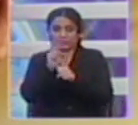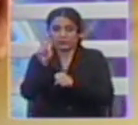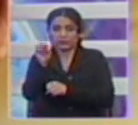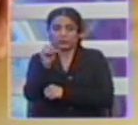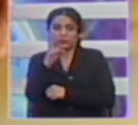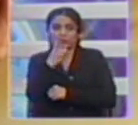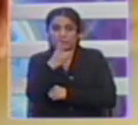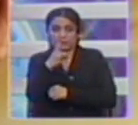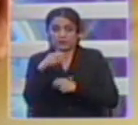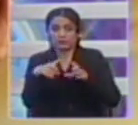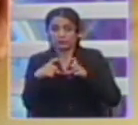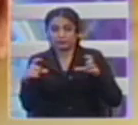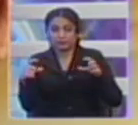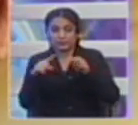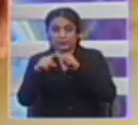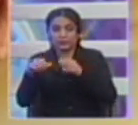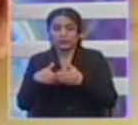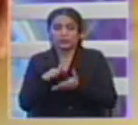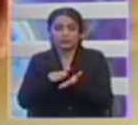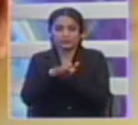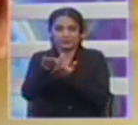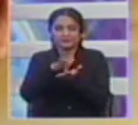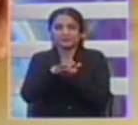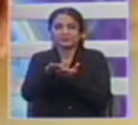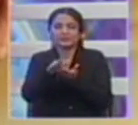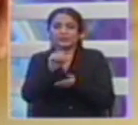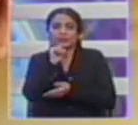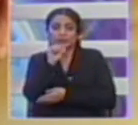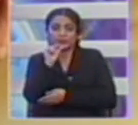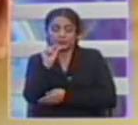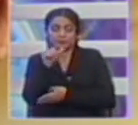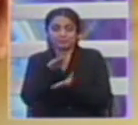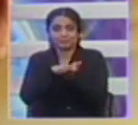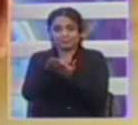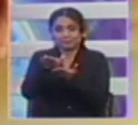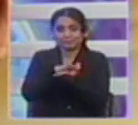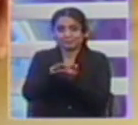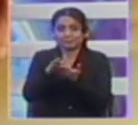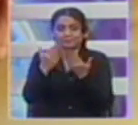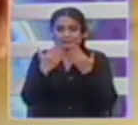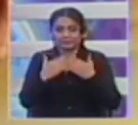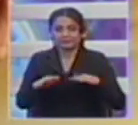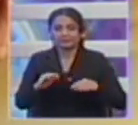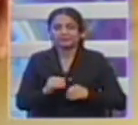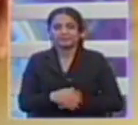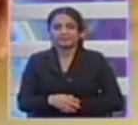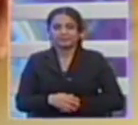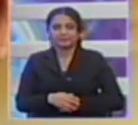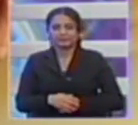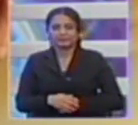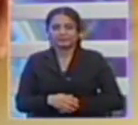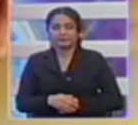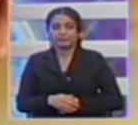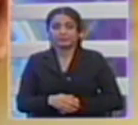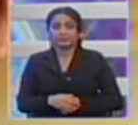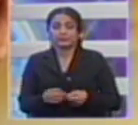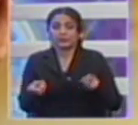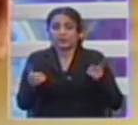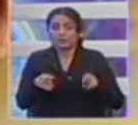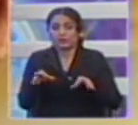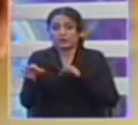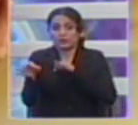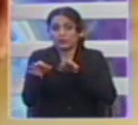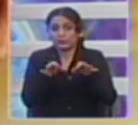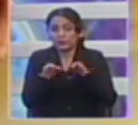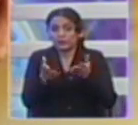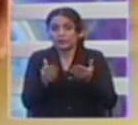por imprimirse en el Instituto Geográfico Militar después que esas inscripciones estén definidas. Además, se reiteró que la convocatoria para